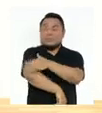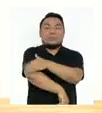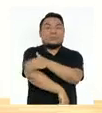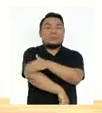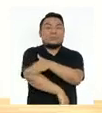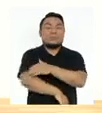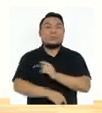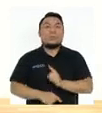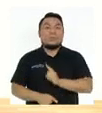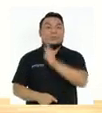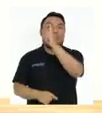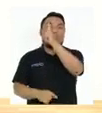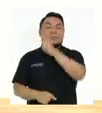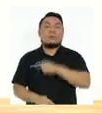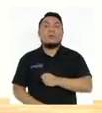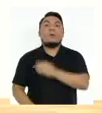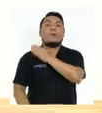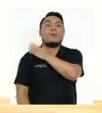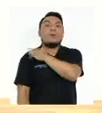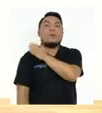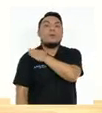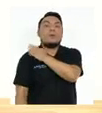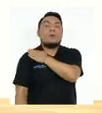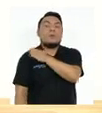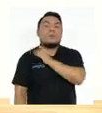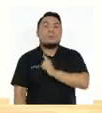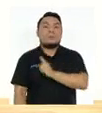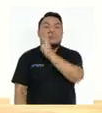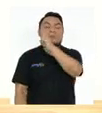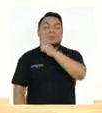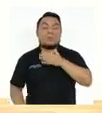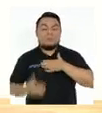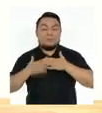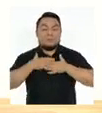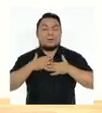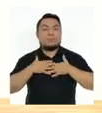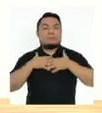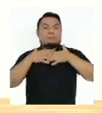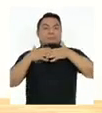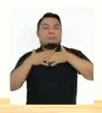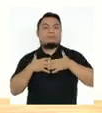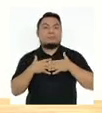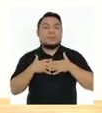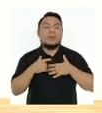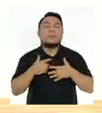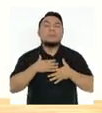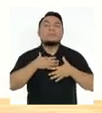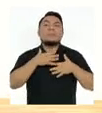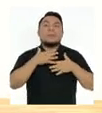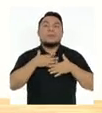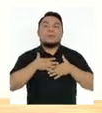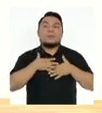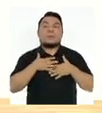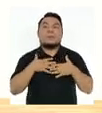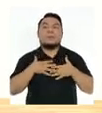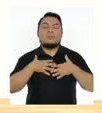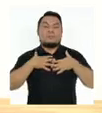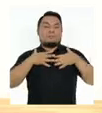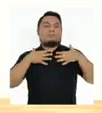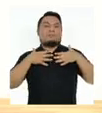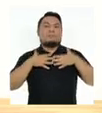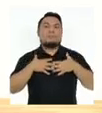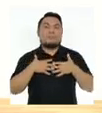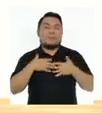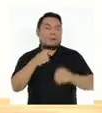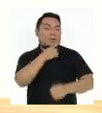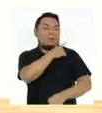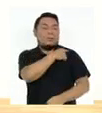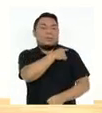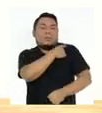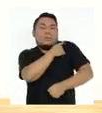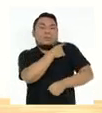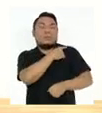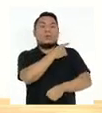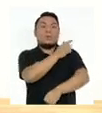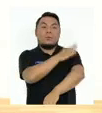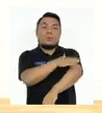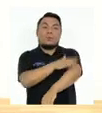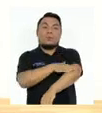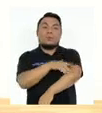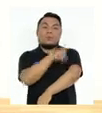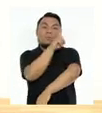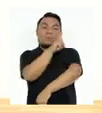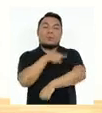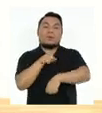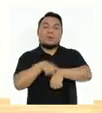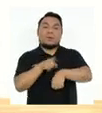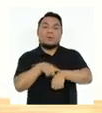grande, hombro, ahora el pecho, inhala, eso es, pecho grande, hombro, codo,